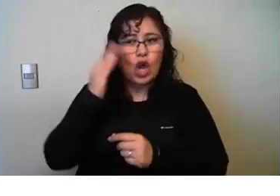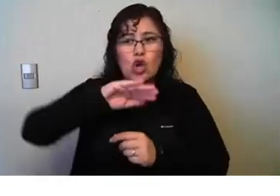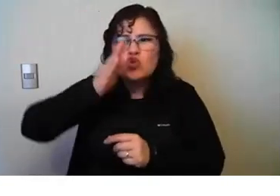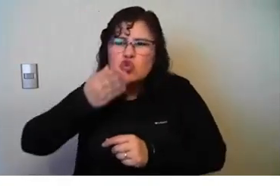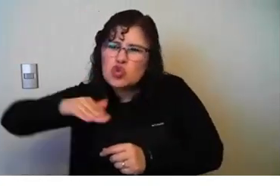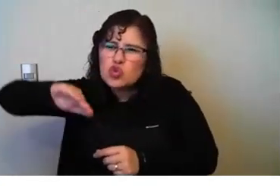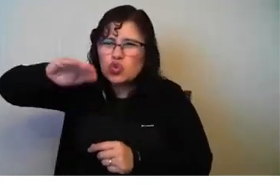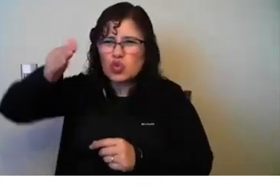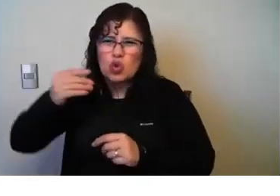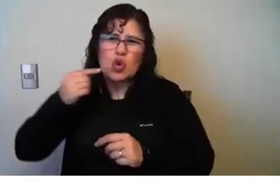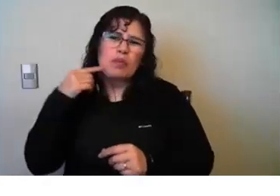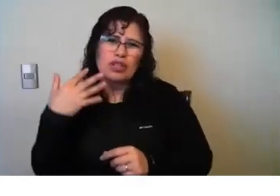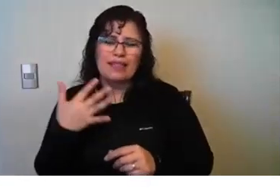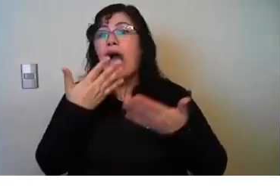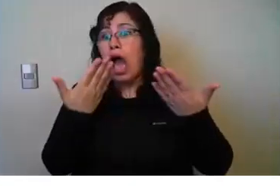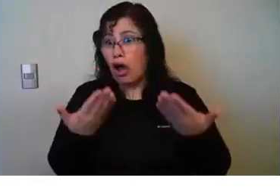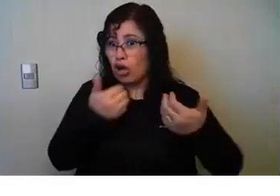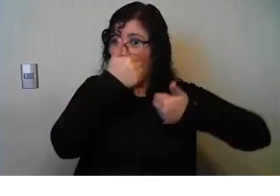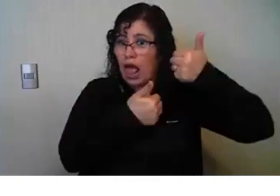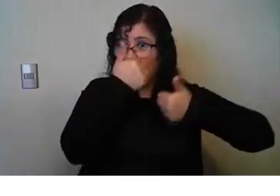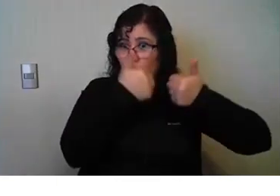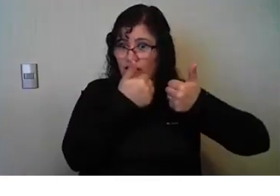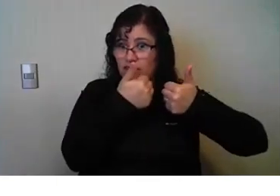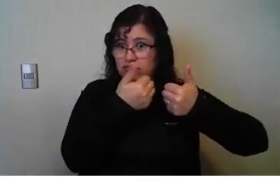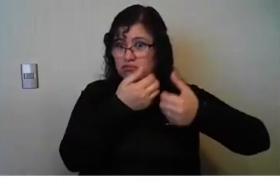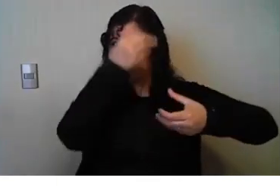parte de la evaluación de contenido,